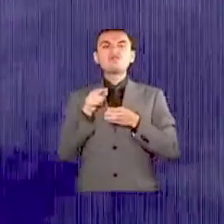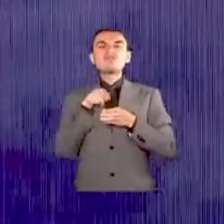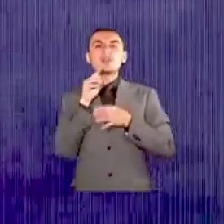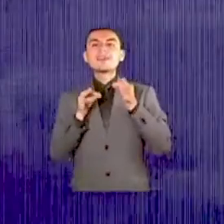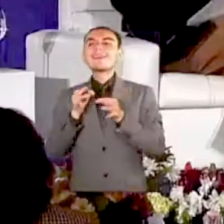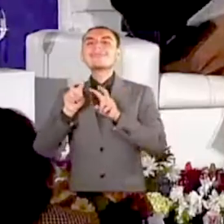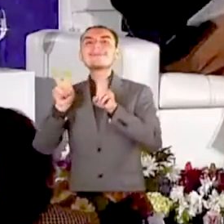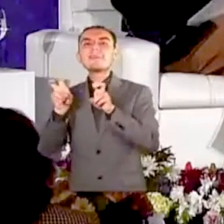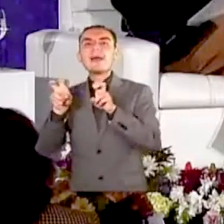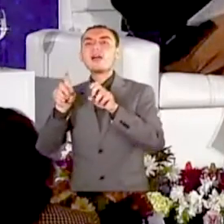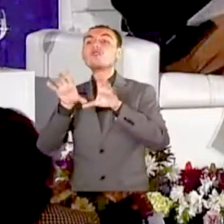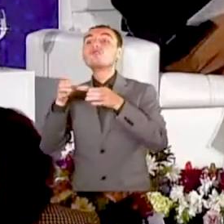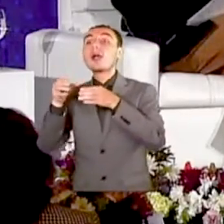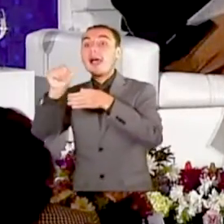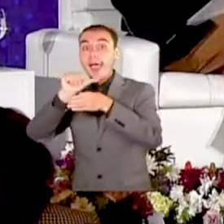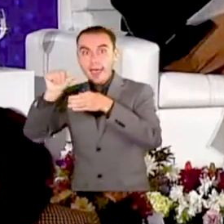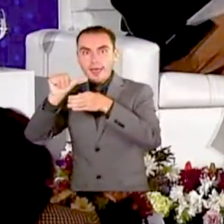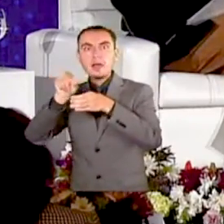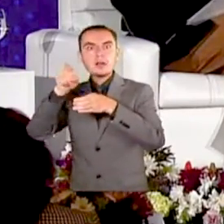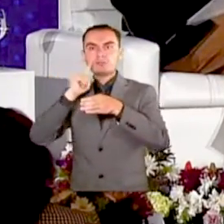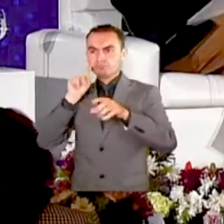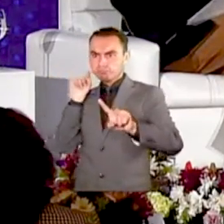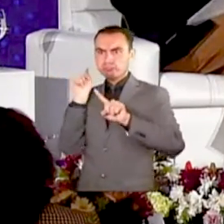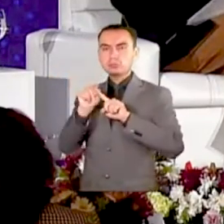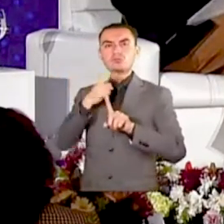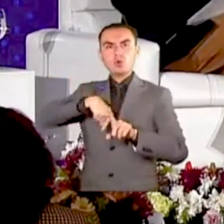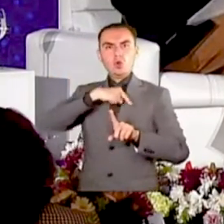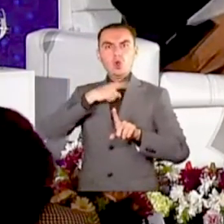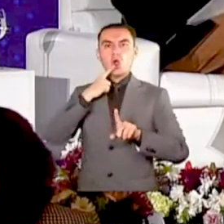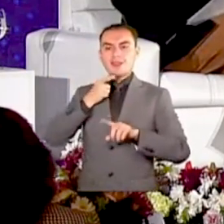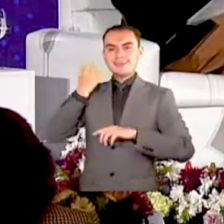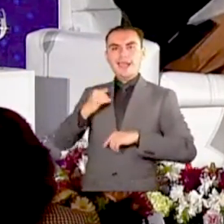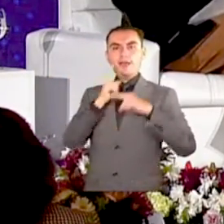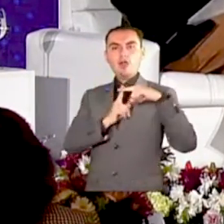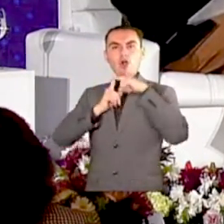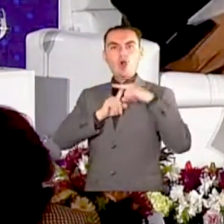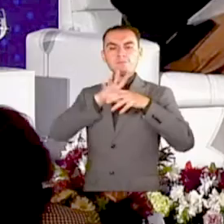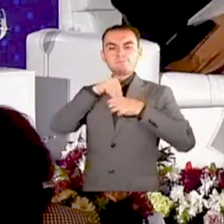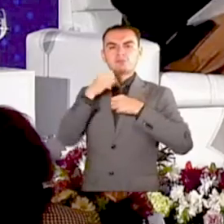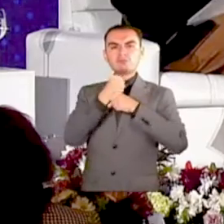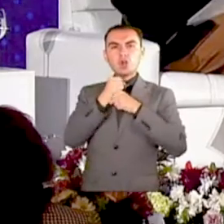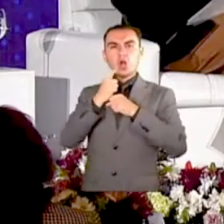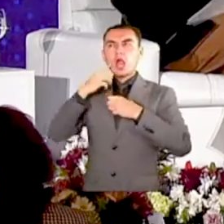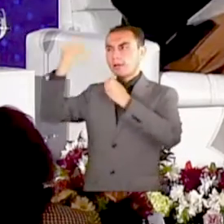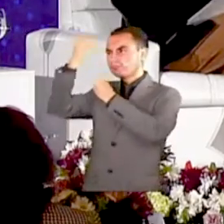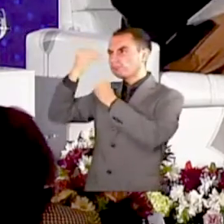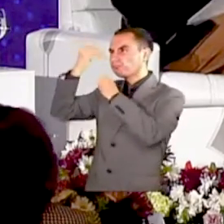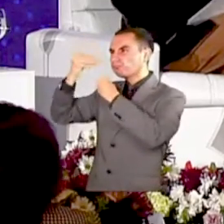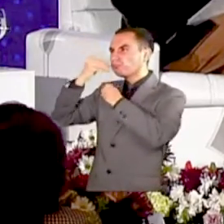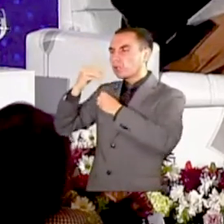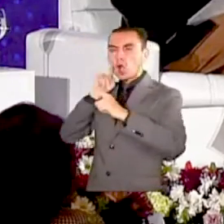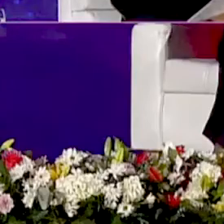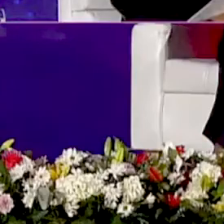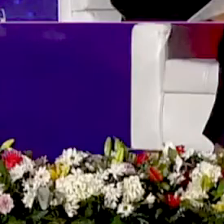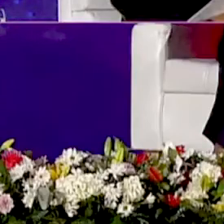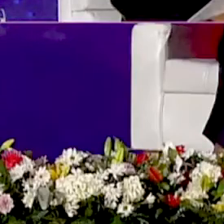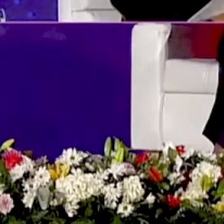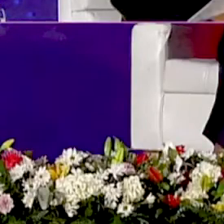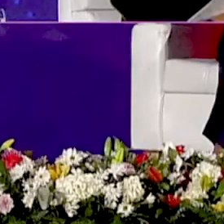en temas de mujeres, donde los procuradores nuestros están preparados y formados para ayudar a orientar el